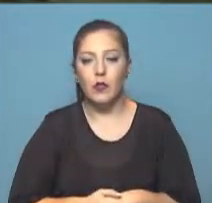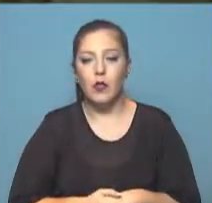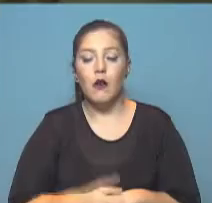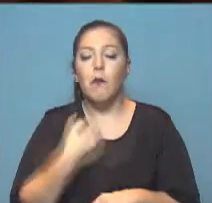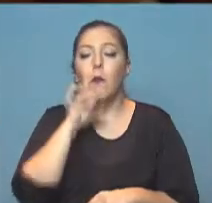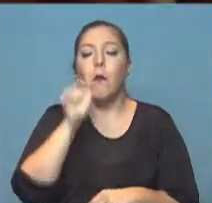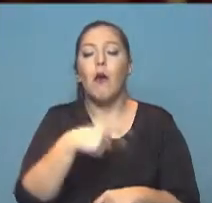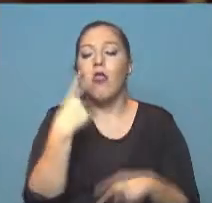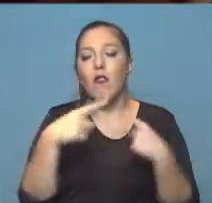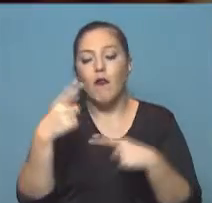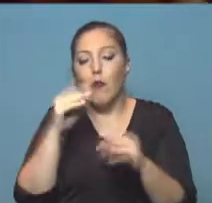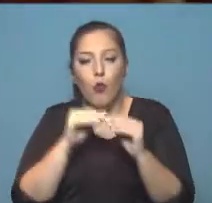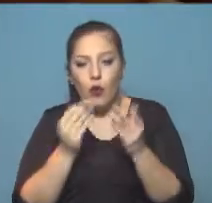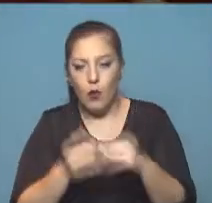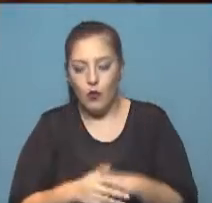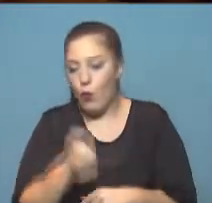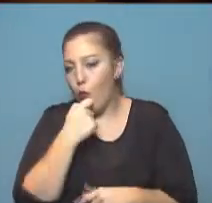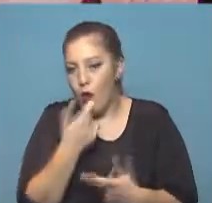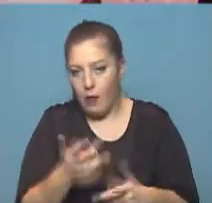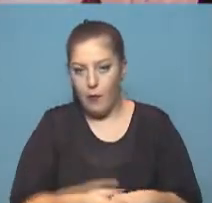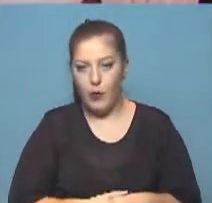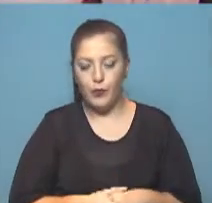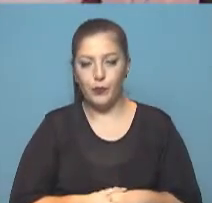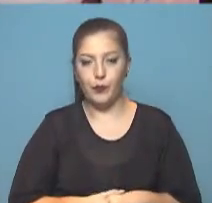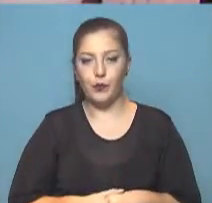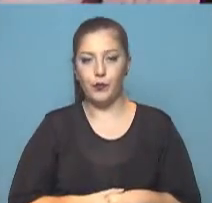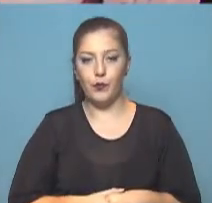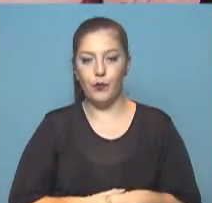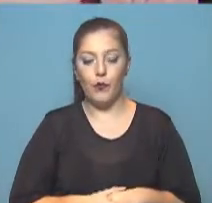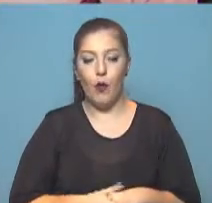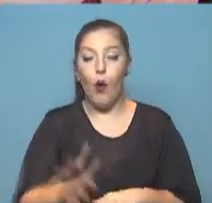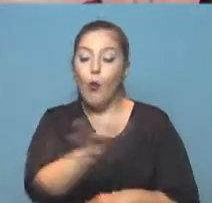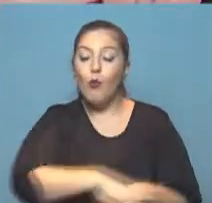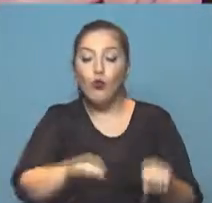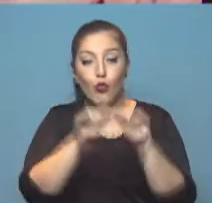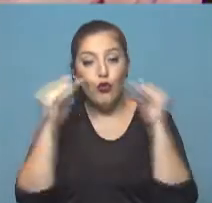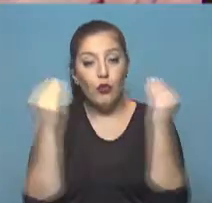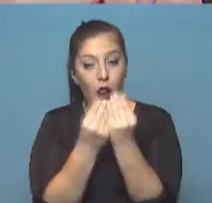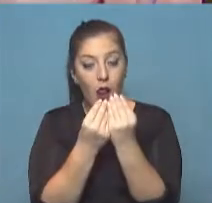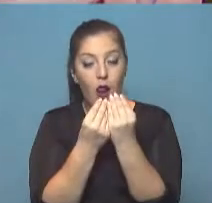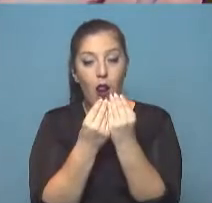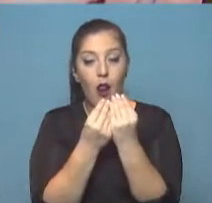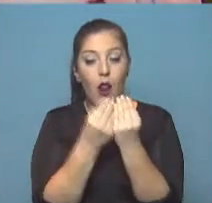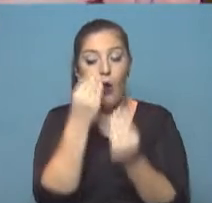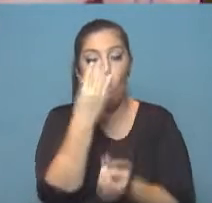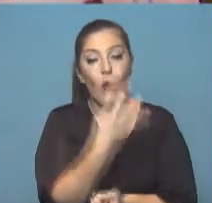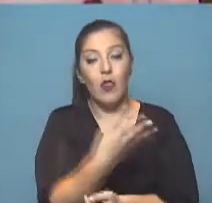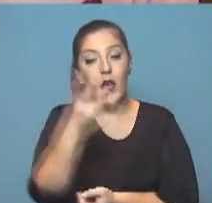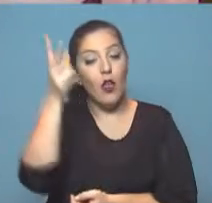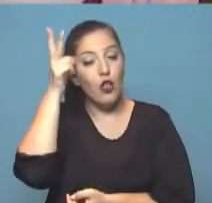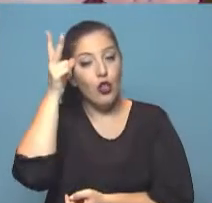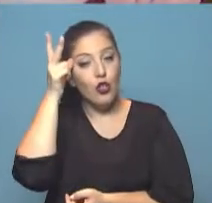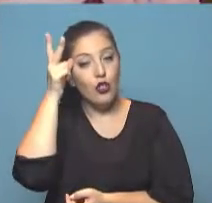por distintas razones. Pongo un ejemplo. El total de la población colombiana es